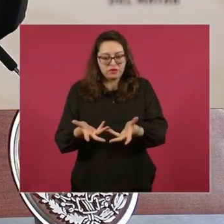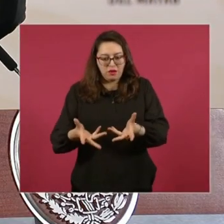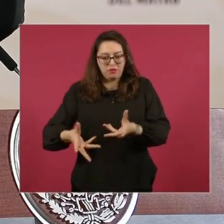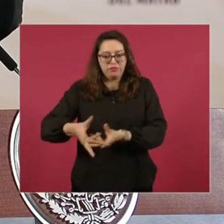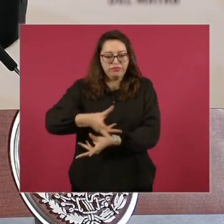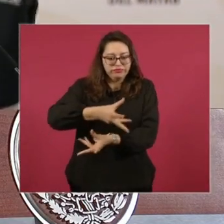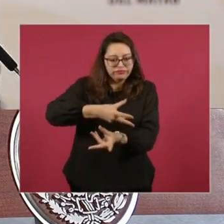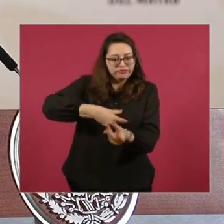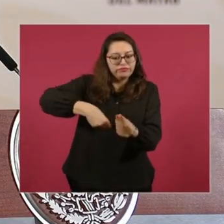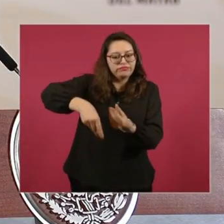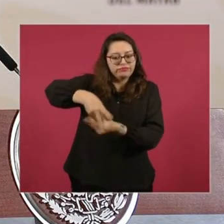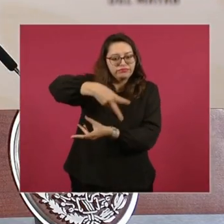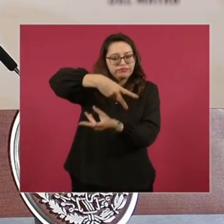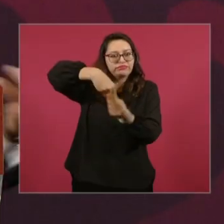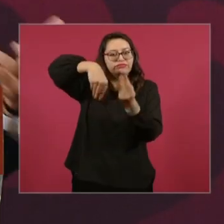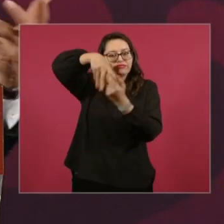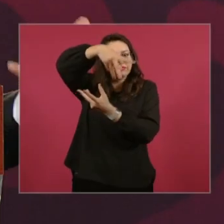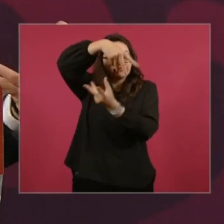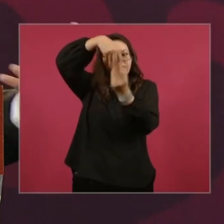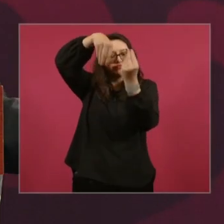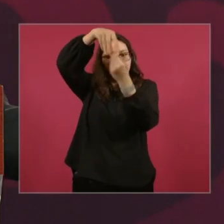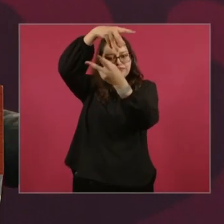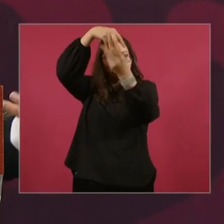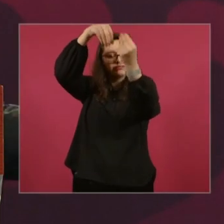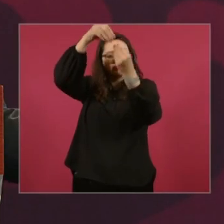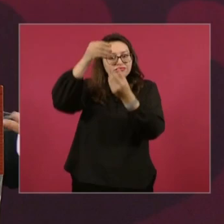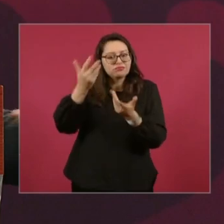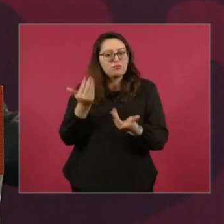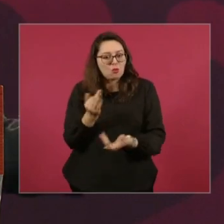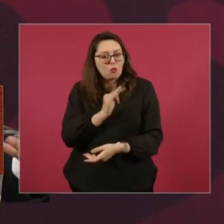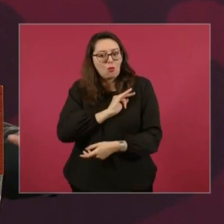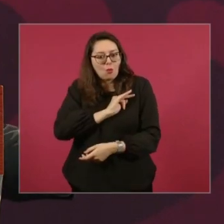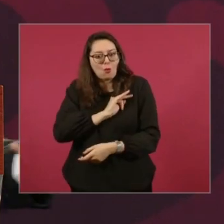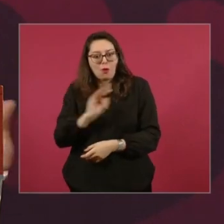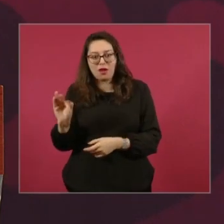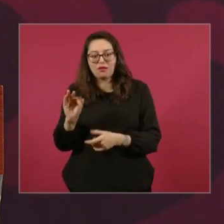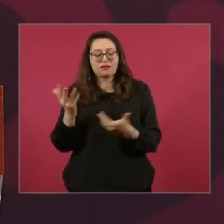para que vaya hacia arriba. Entonces, fortalece